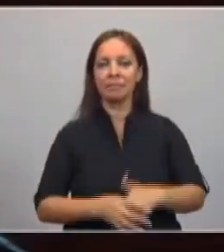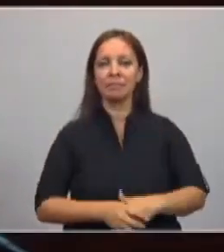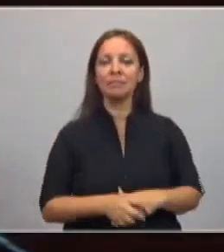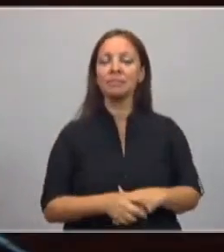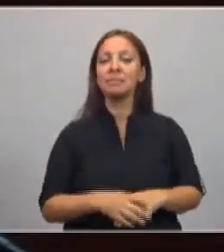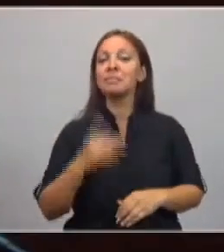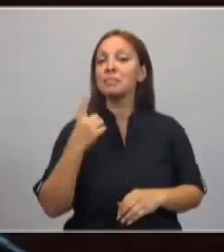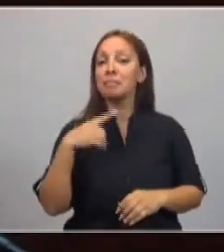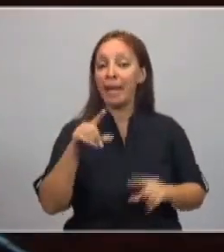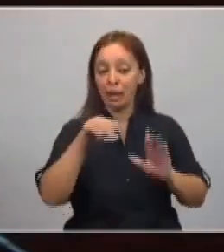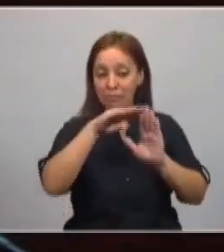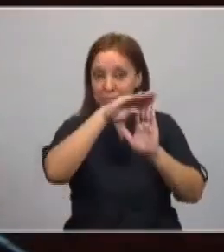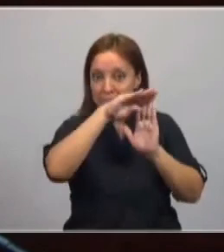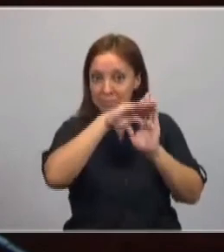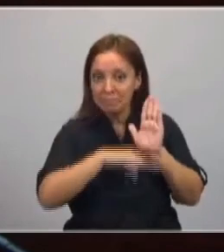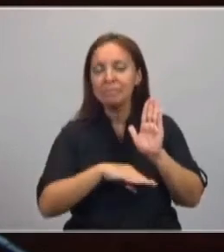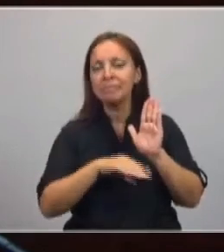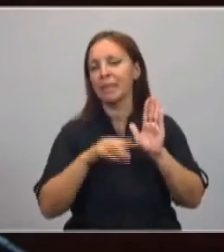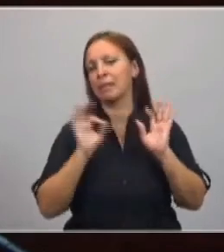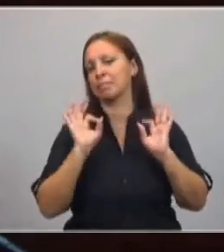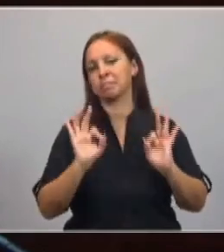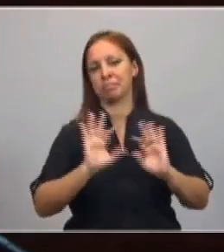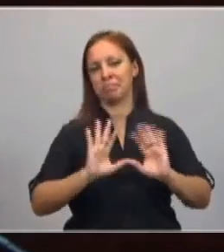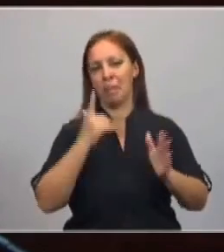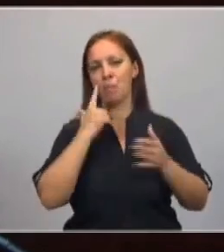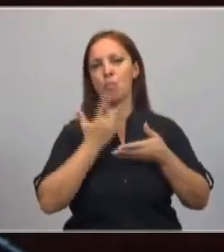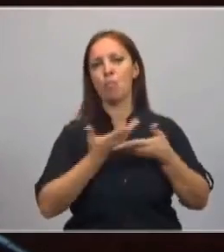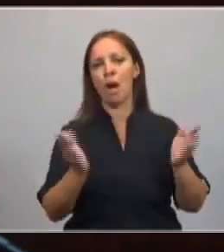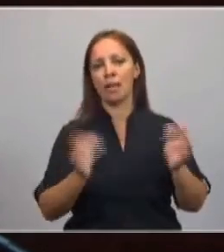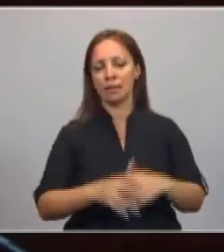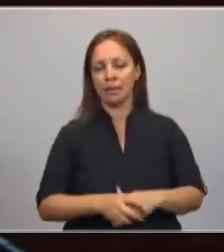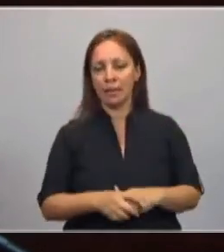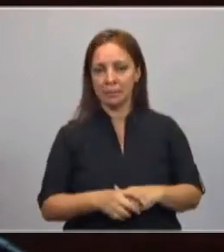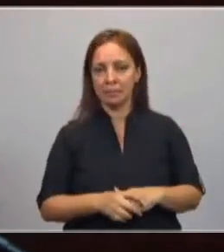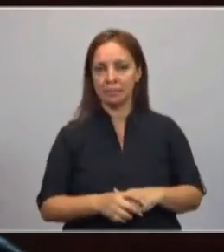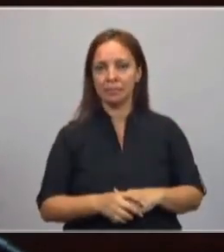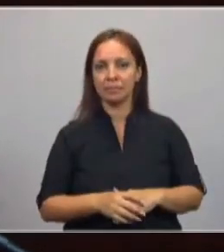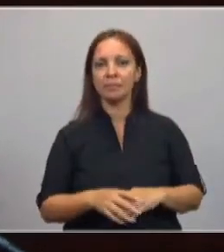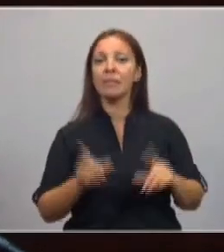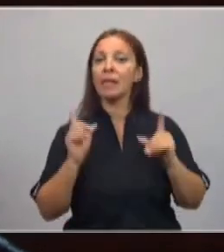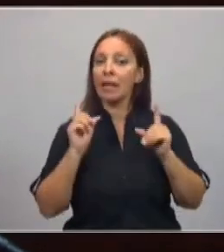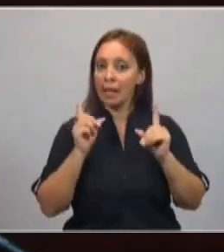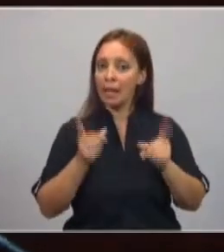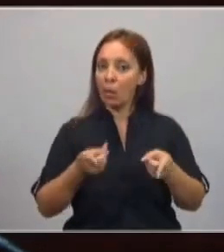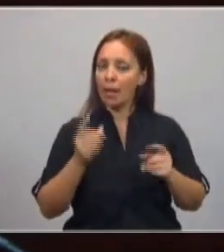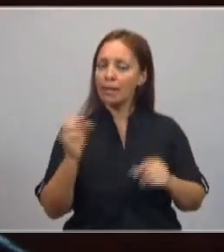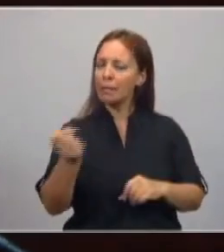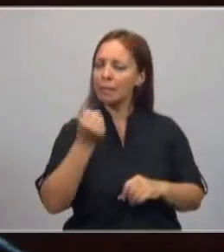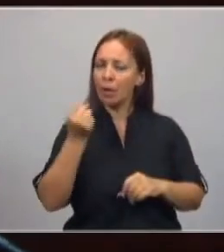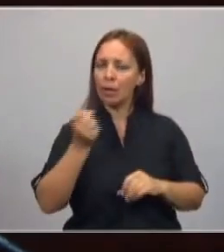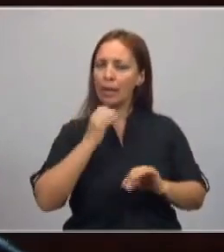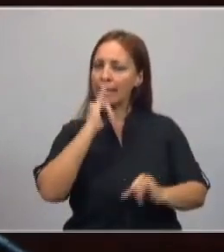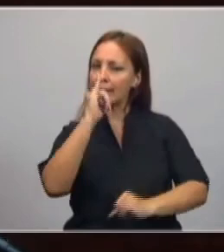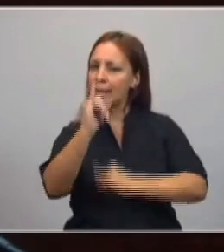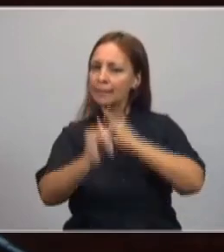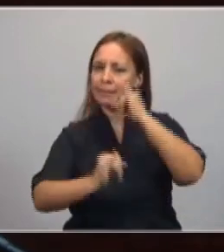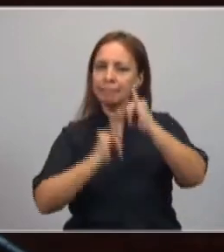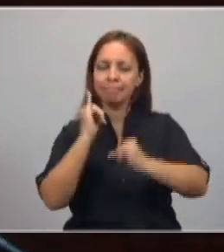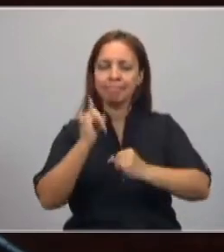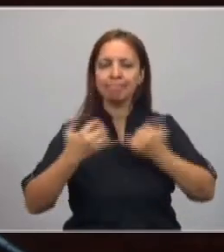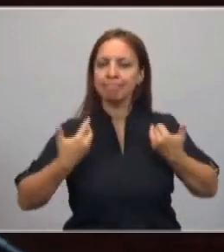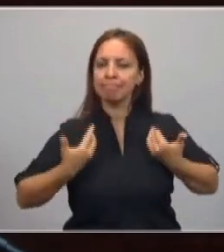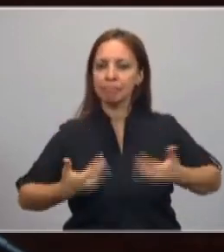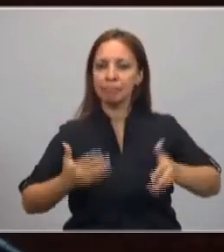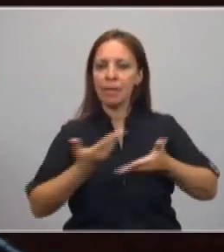pero esta enumeración alcanza como muestra. Sin embargo, es importante transmitir con franqueza a